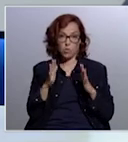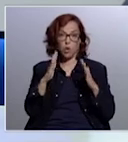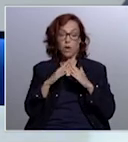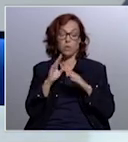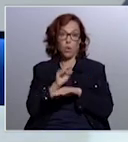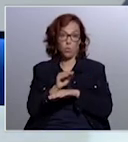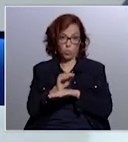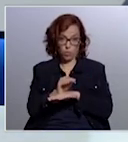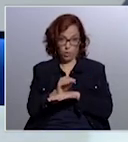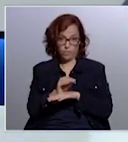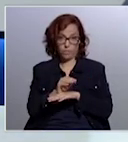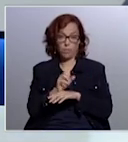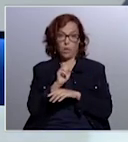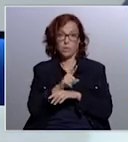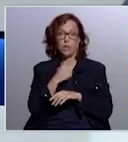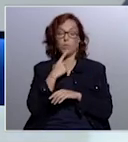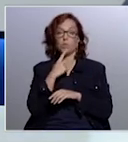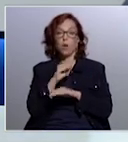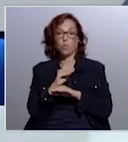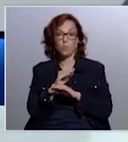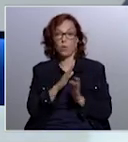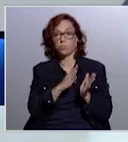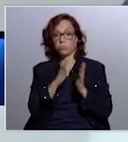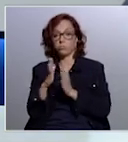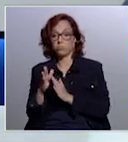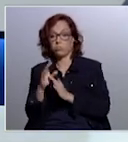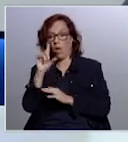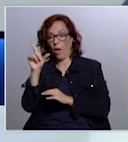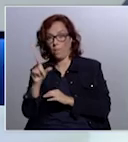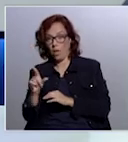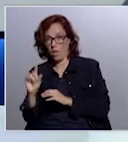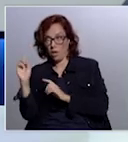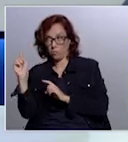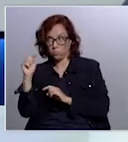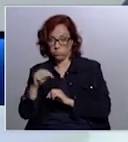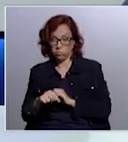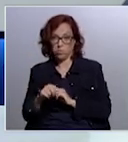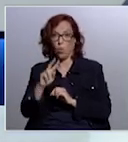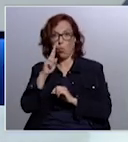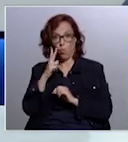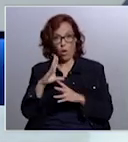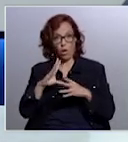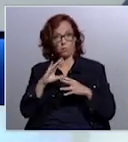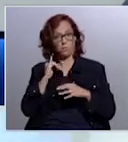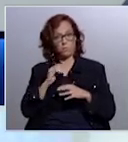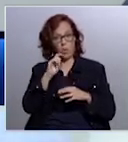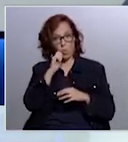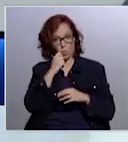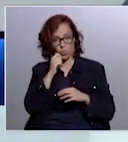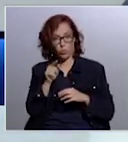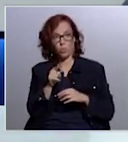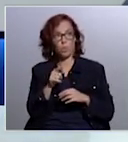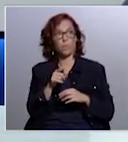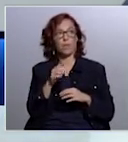cultura esas políticas culturales se trasladaron en américa y uruguay la secta 7 centauro que la intendencia de montevideo recién había